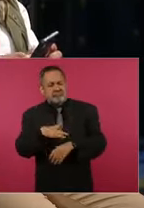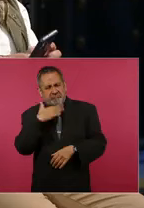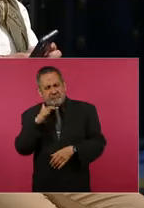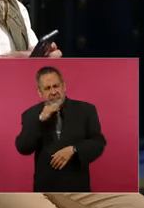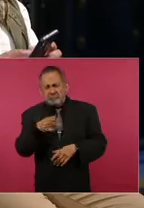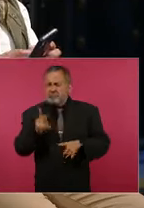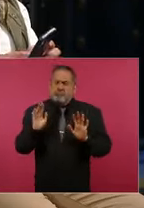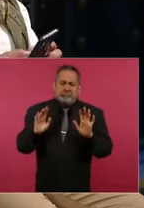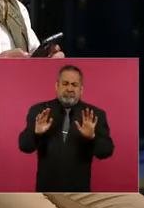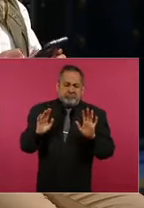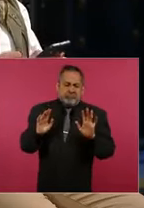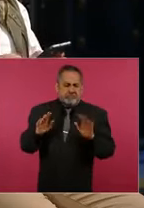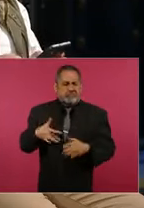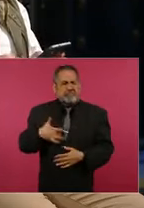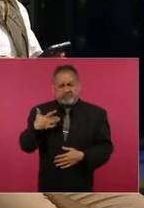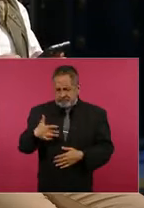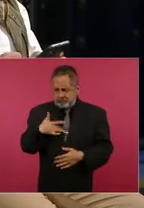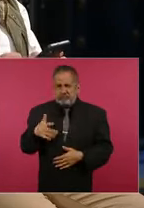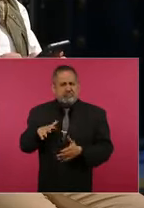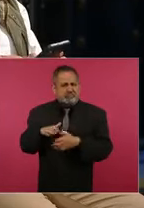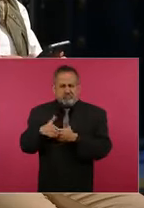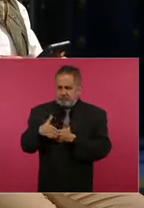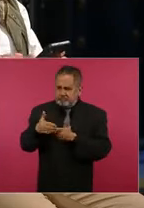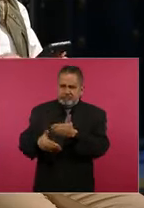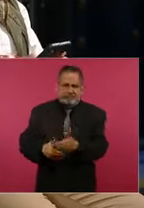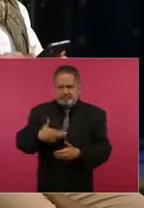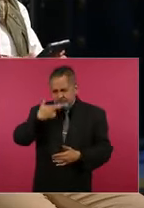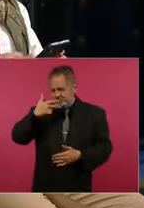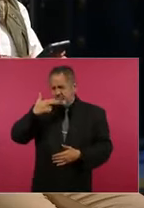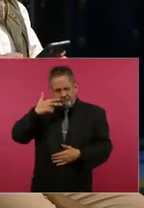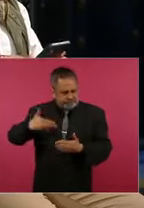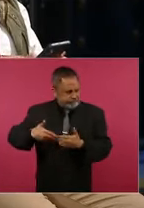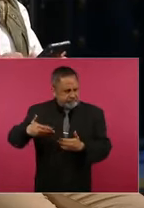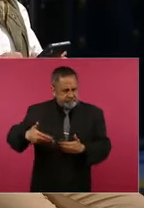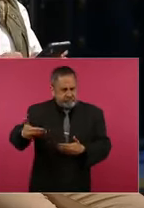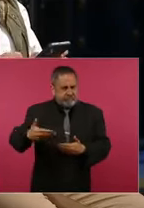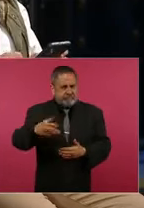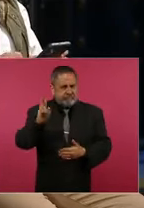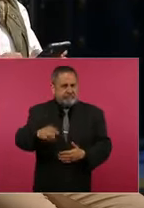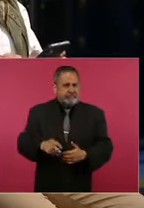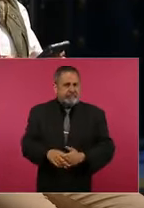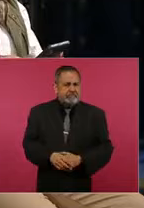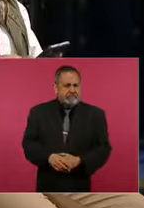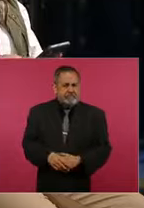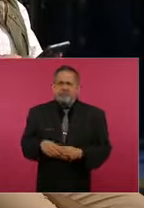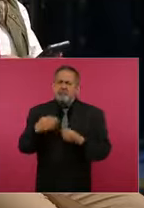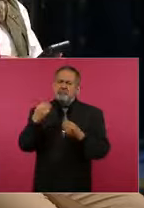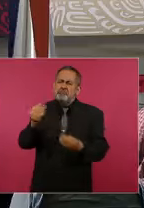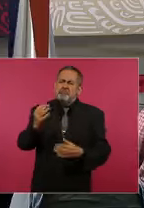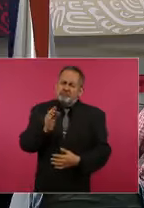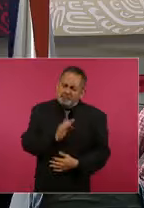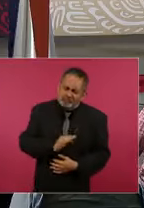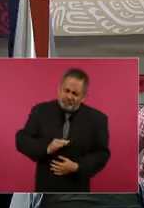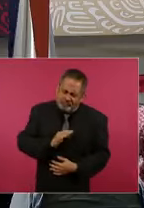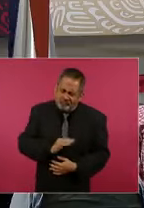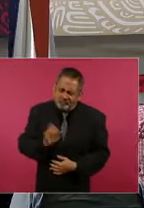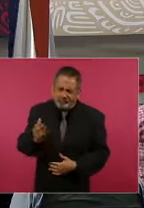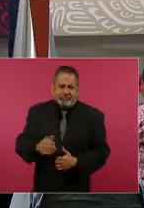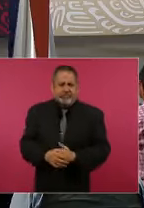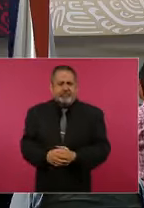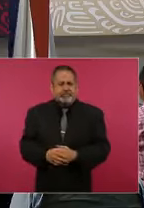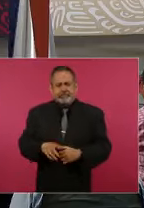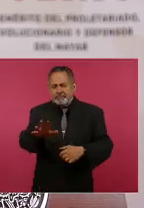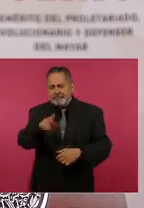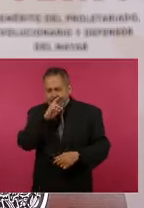corrupción, pero yo siento que sí se ha avanzado y que lo felicito. Sí, y nos muchas vamos gracias. A